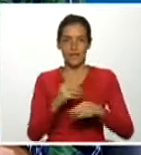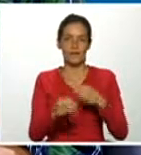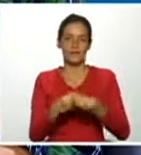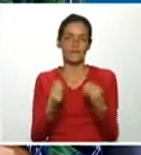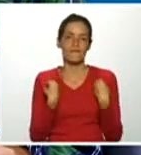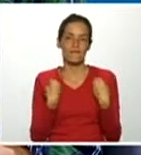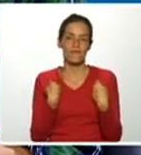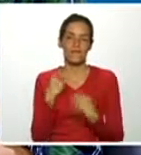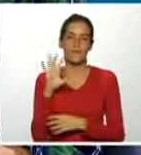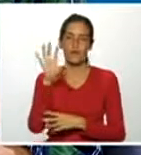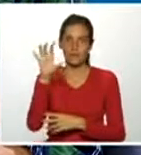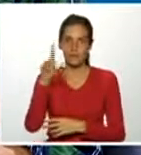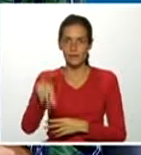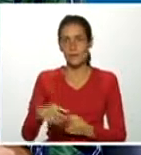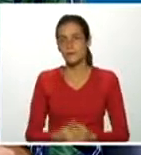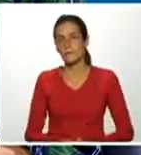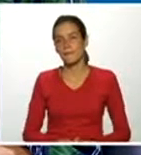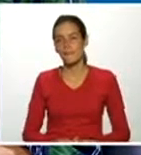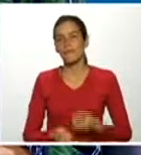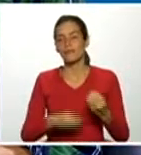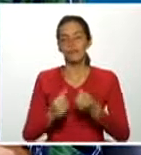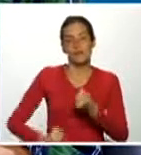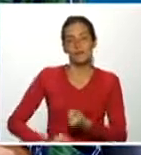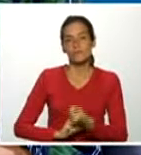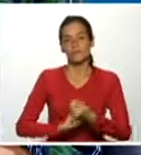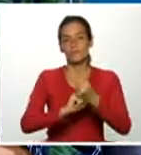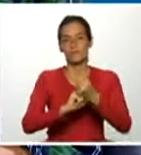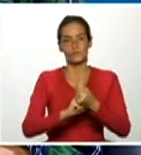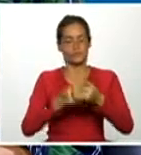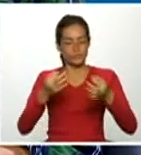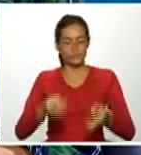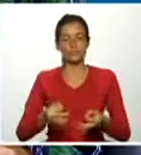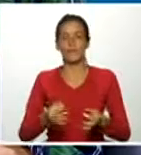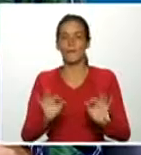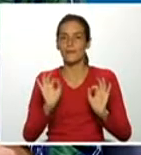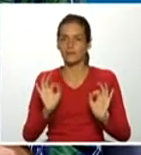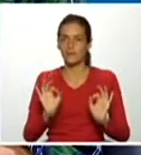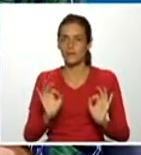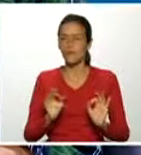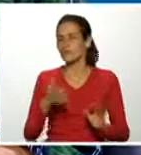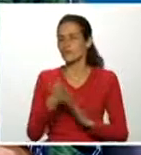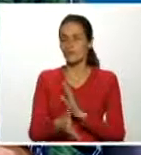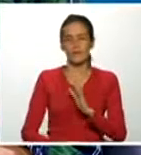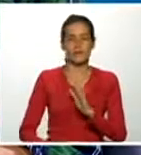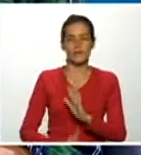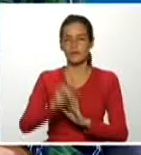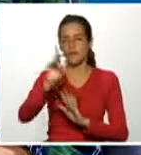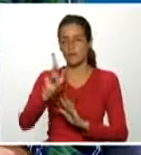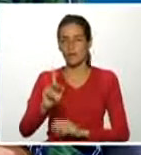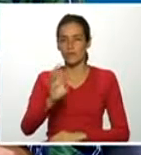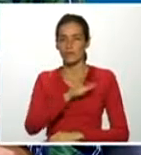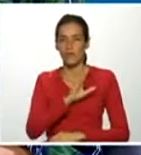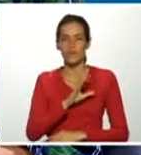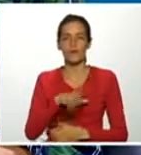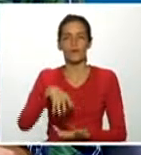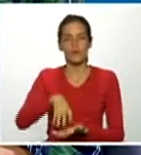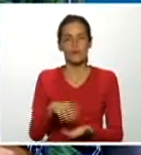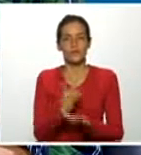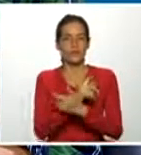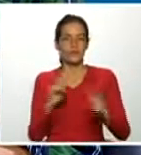vida en la nación, es hacer un aporte sustantivo, concreto, a el desarrollo de nuestro estado de